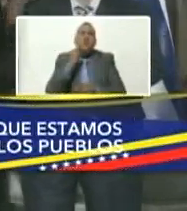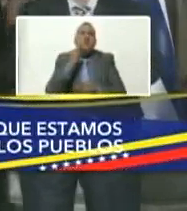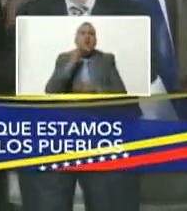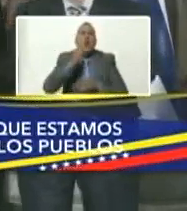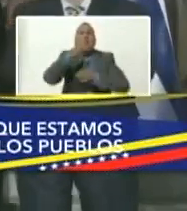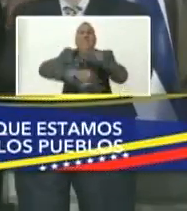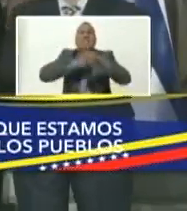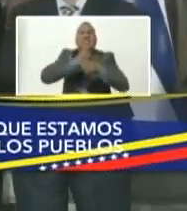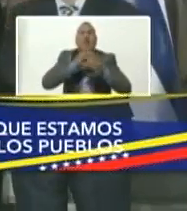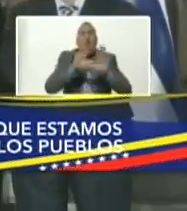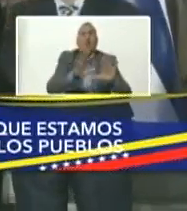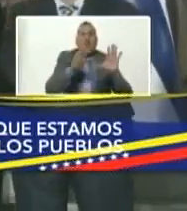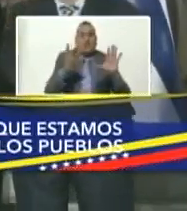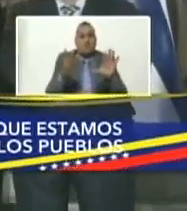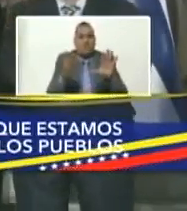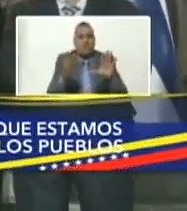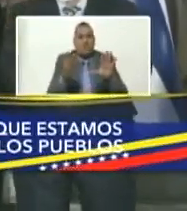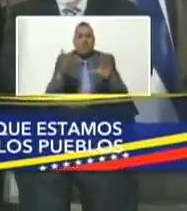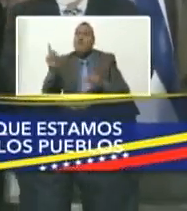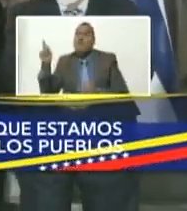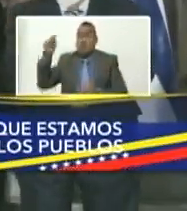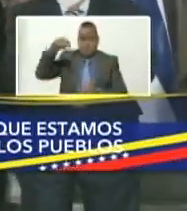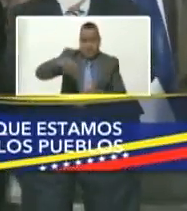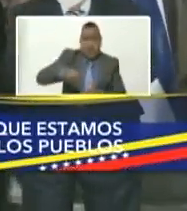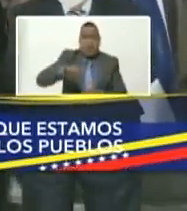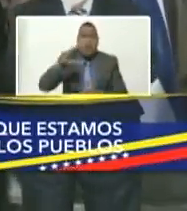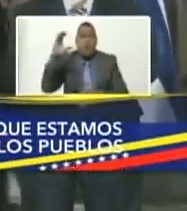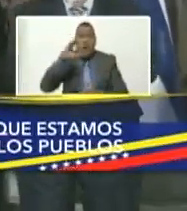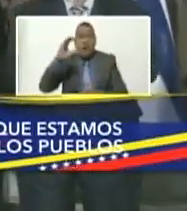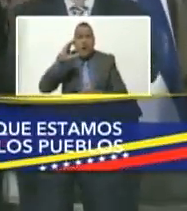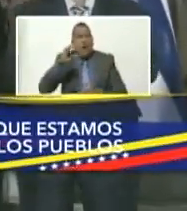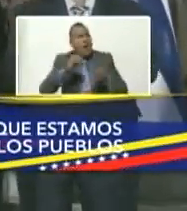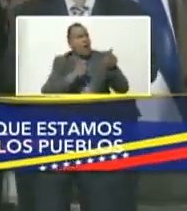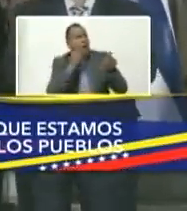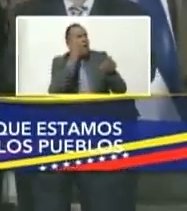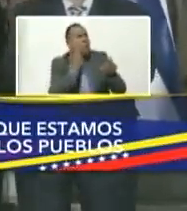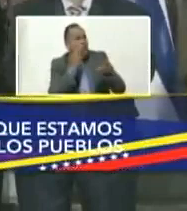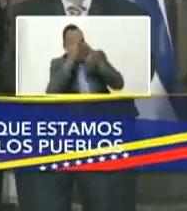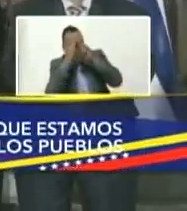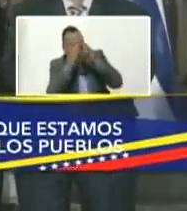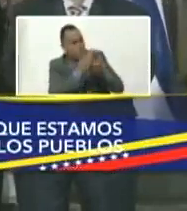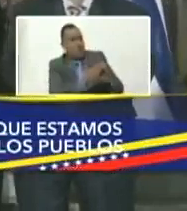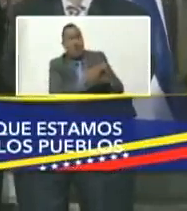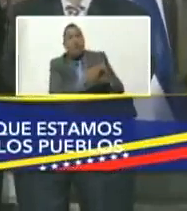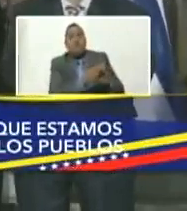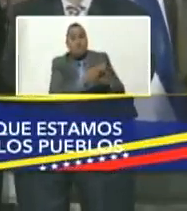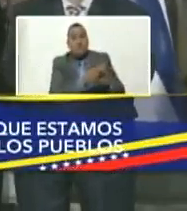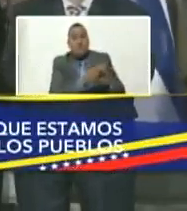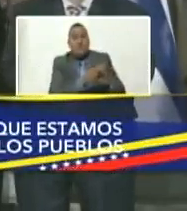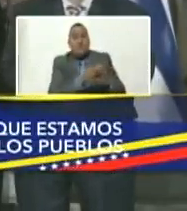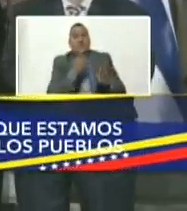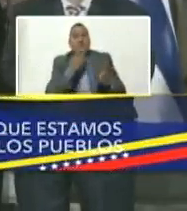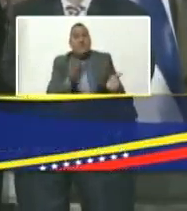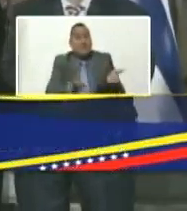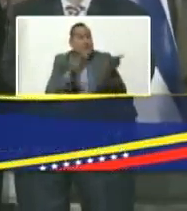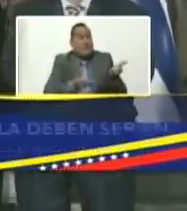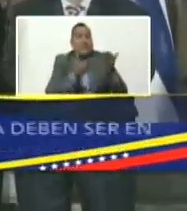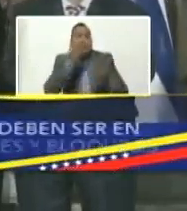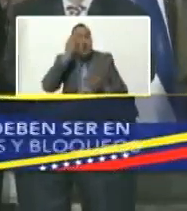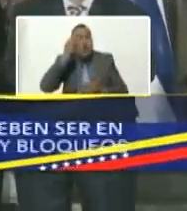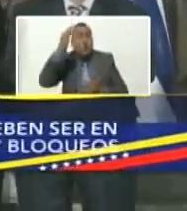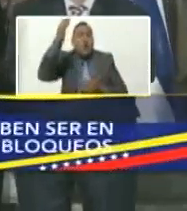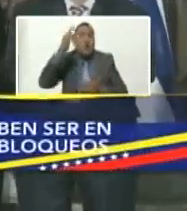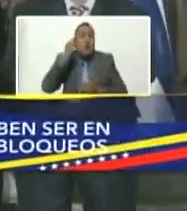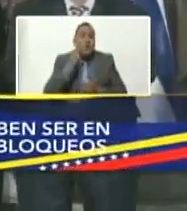siglo XIX y vino a Caracas a rendirle homenaje a Bolívar y a levantar el sueño bolivariano, Martí,